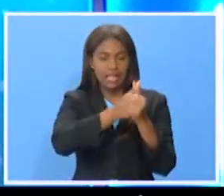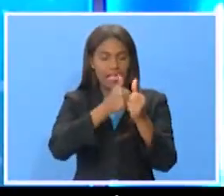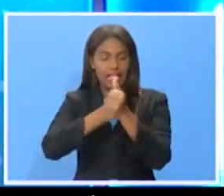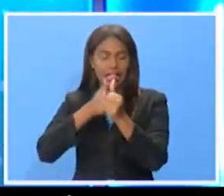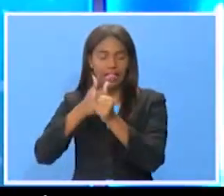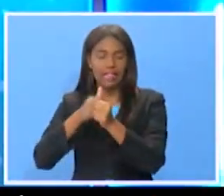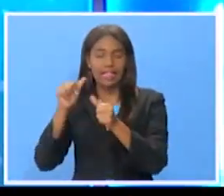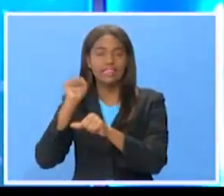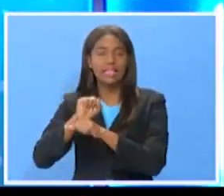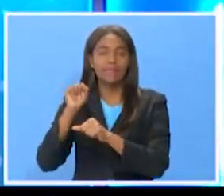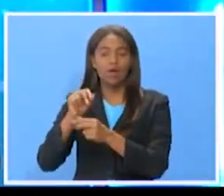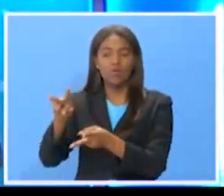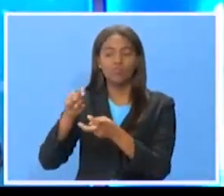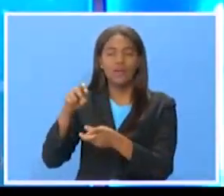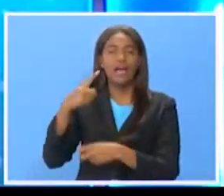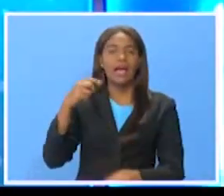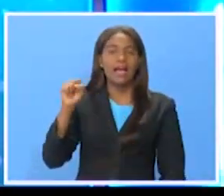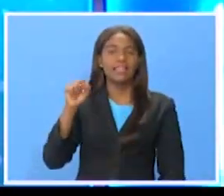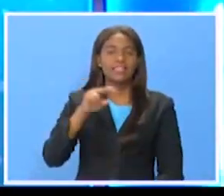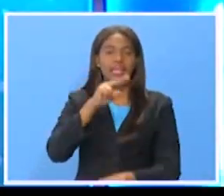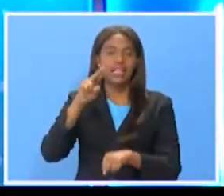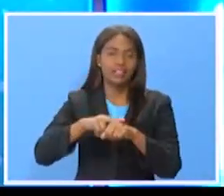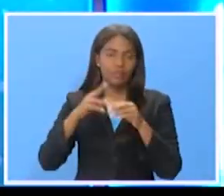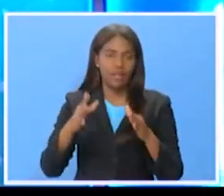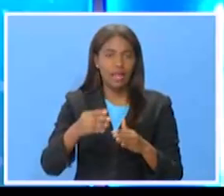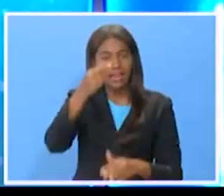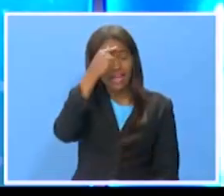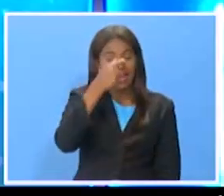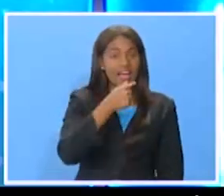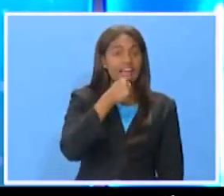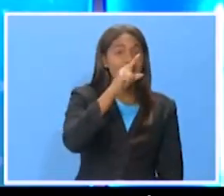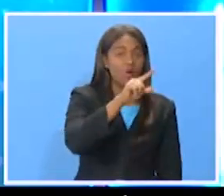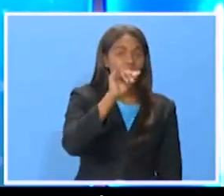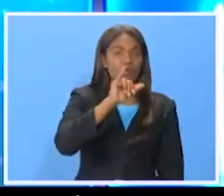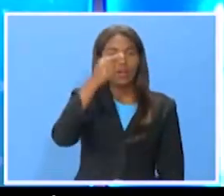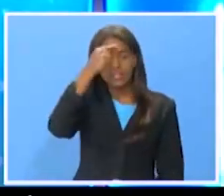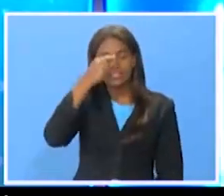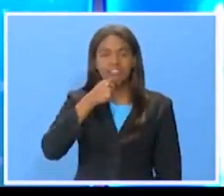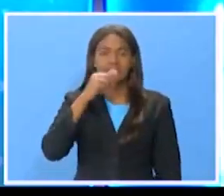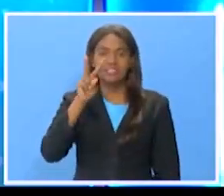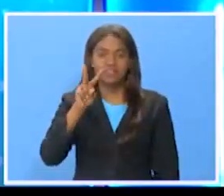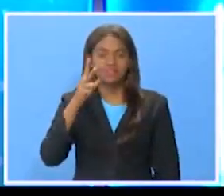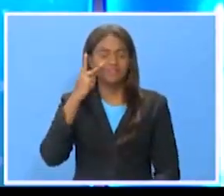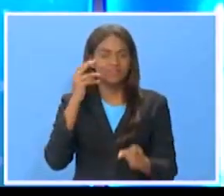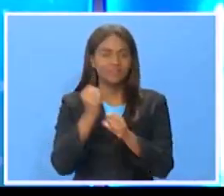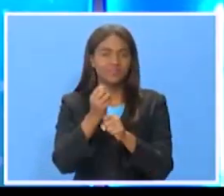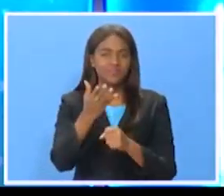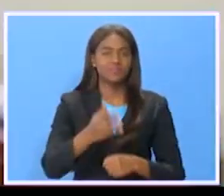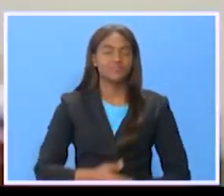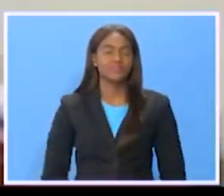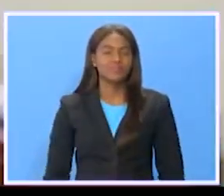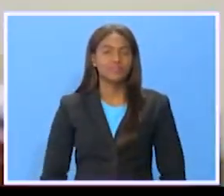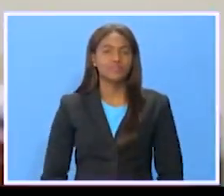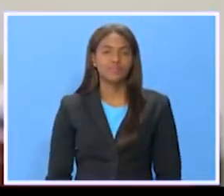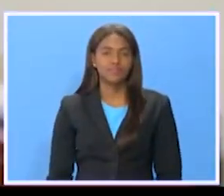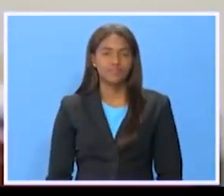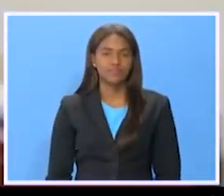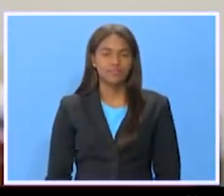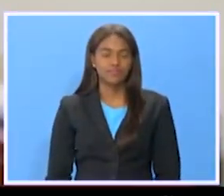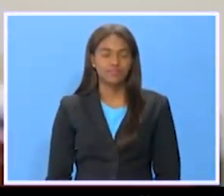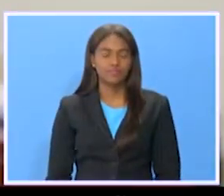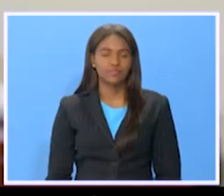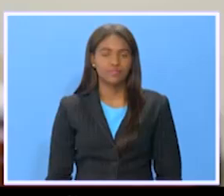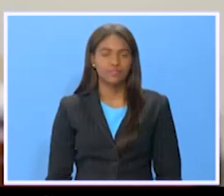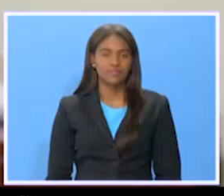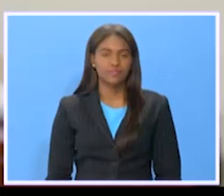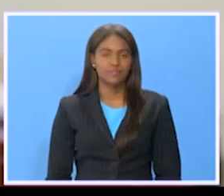de Quisqueya 1 y Quisqueya 2. Laura Guzmán nos tiene las declaraciones del geólogo. En ese